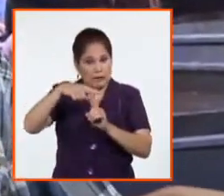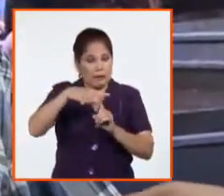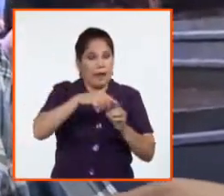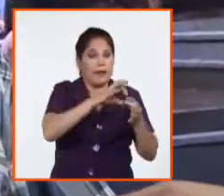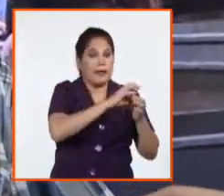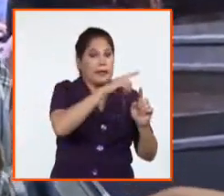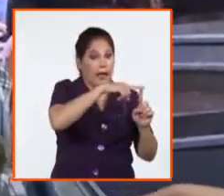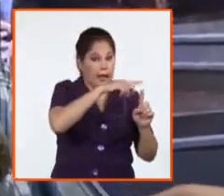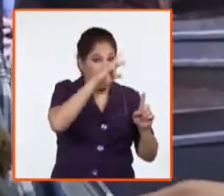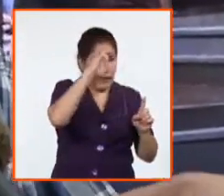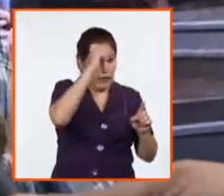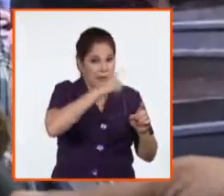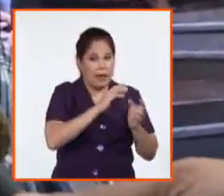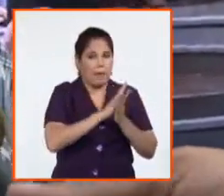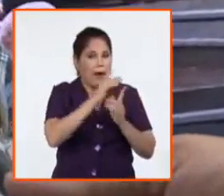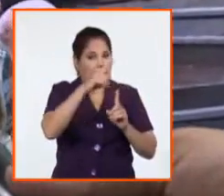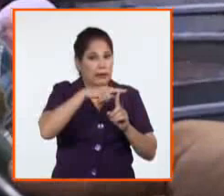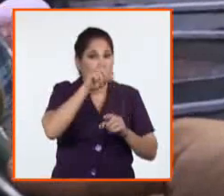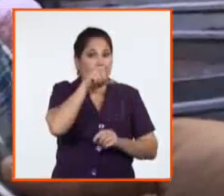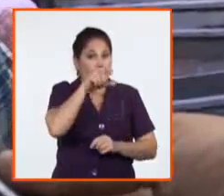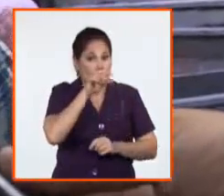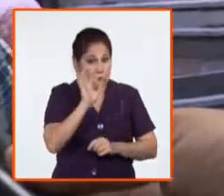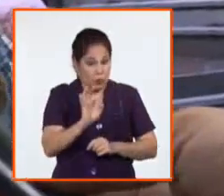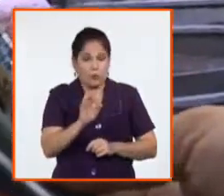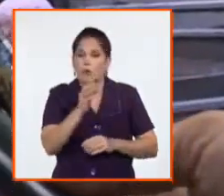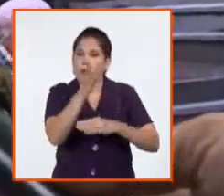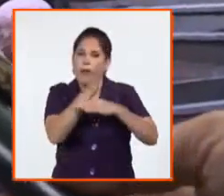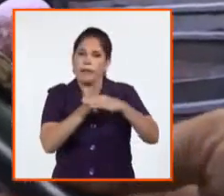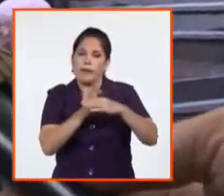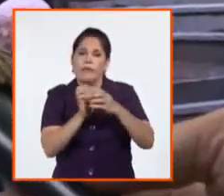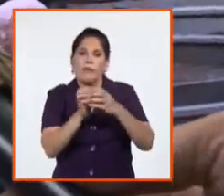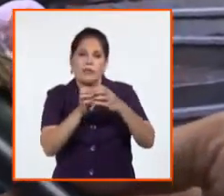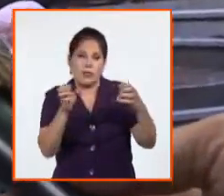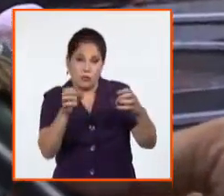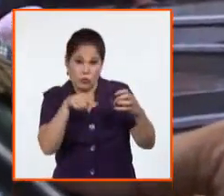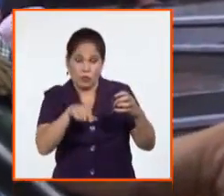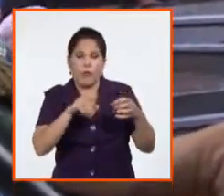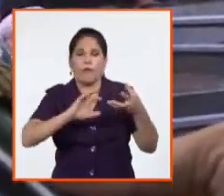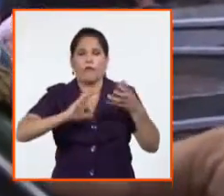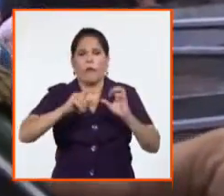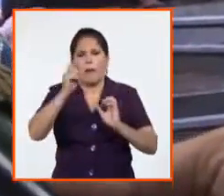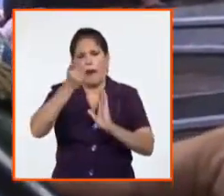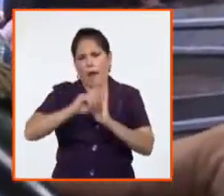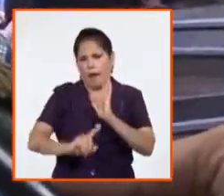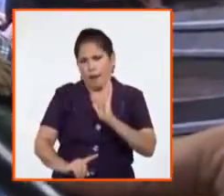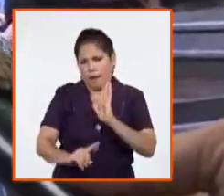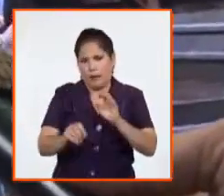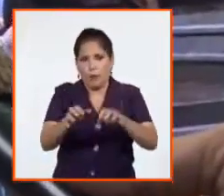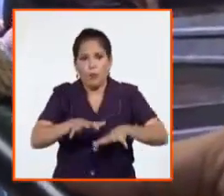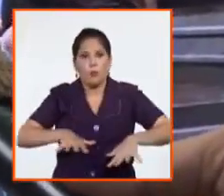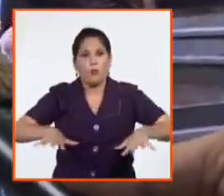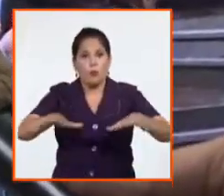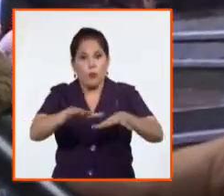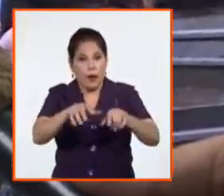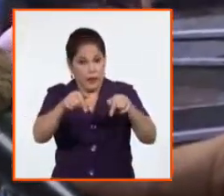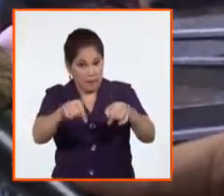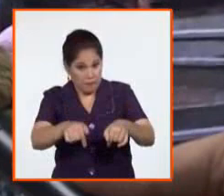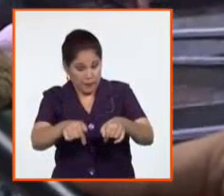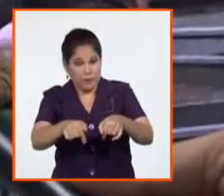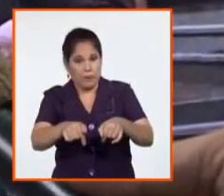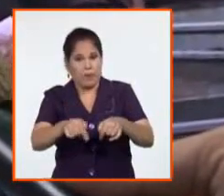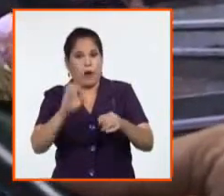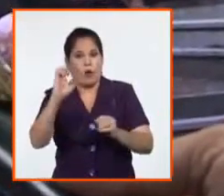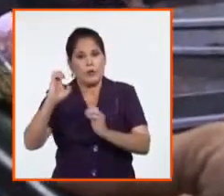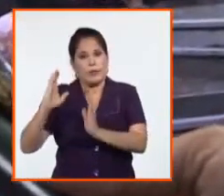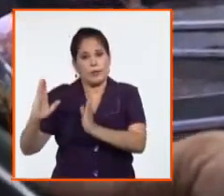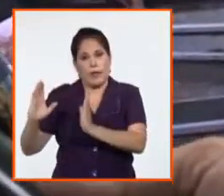dos enlaces, y entre Matanzas y Cotorro, hubo una división del sistema en esa zona, y la zona occidental,